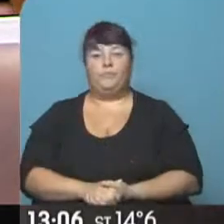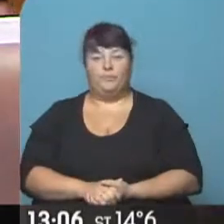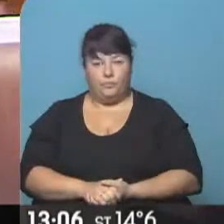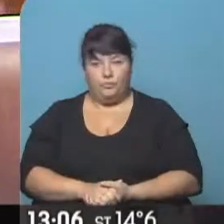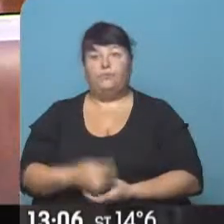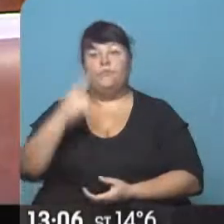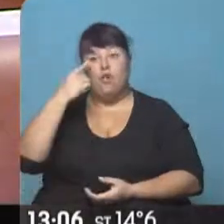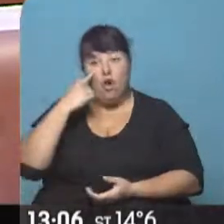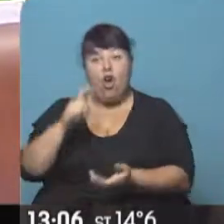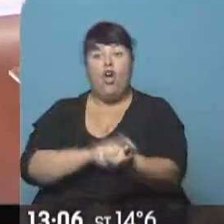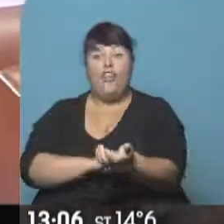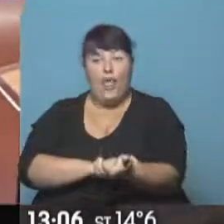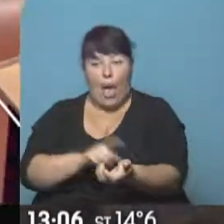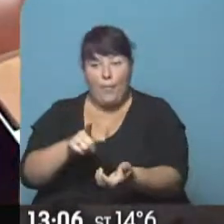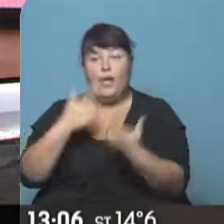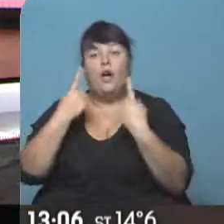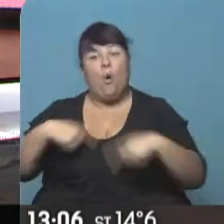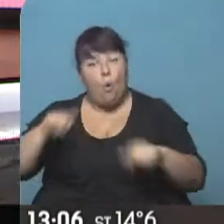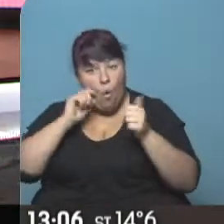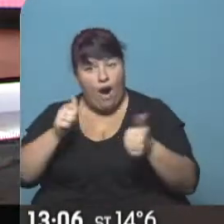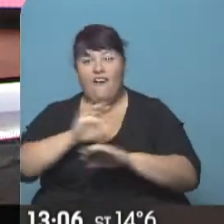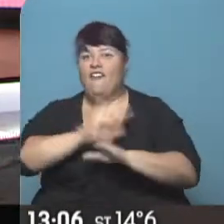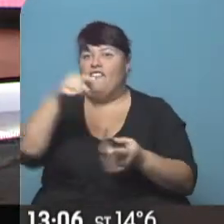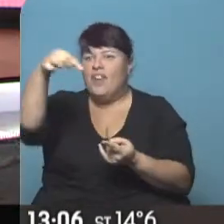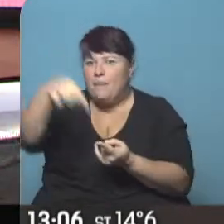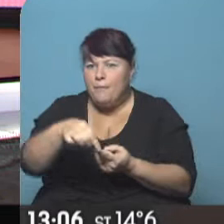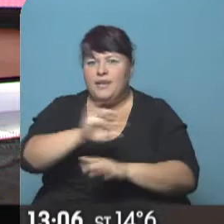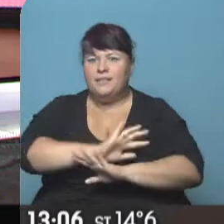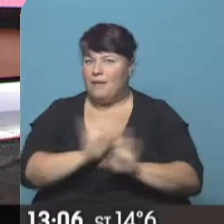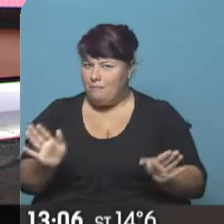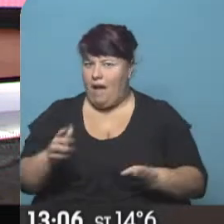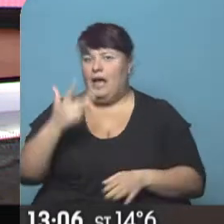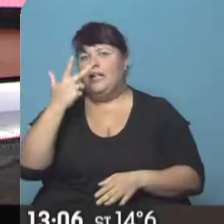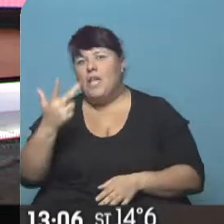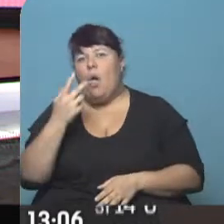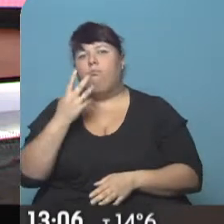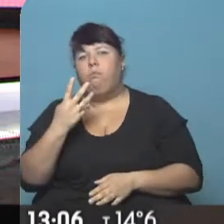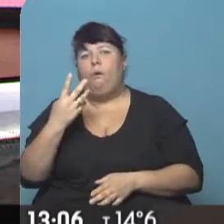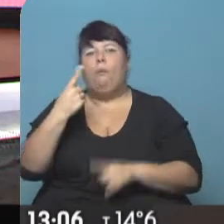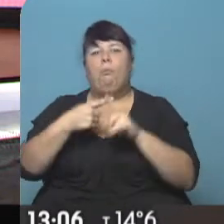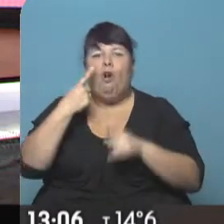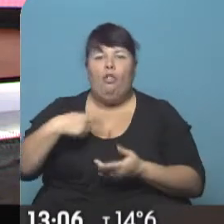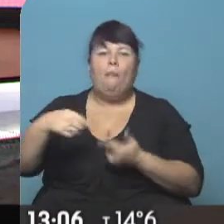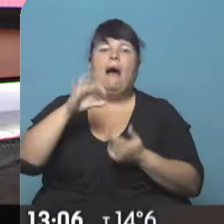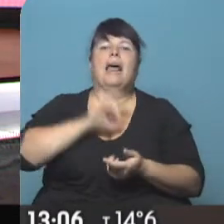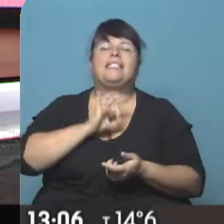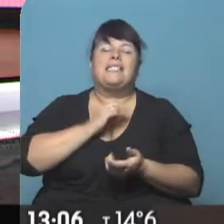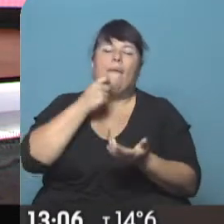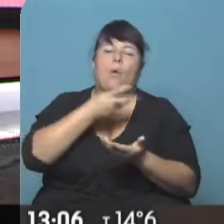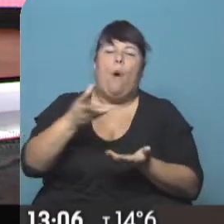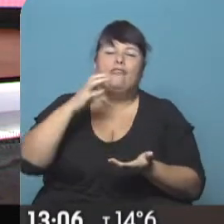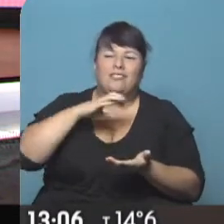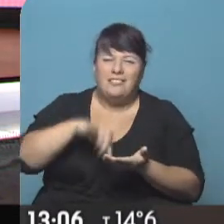atención diabéticos buenas noticias ya no será necesario pincharse de 3 a 4 veces por día para saber cuál es el nivel de glucemia en sangre